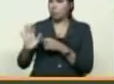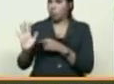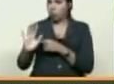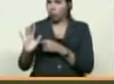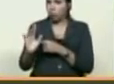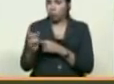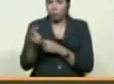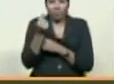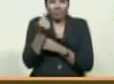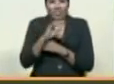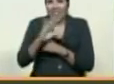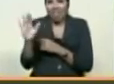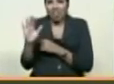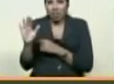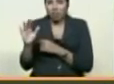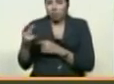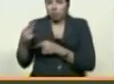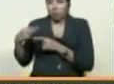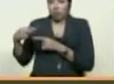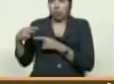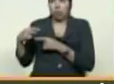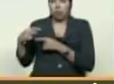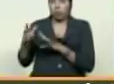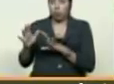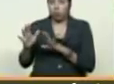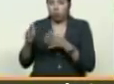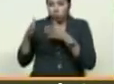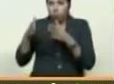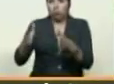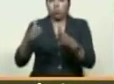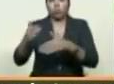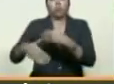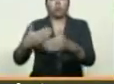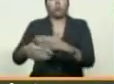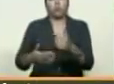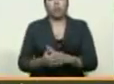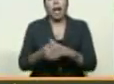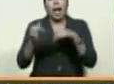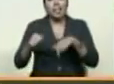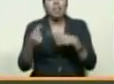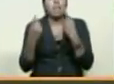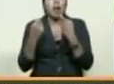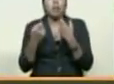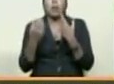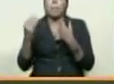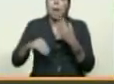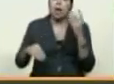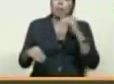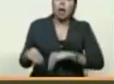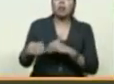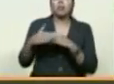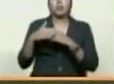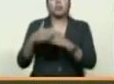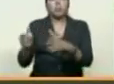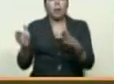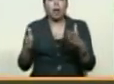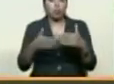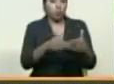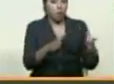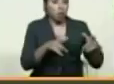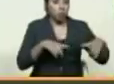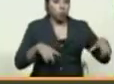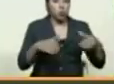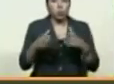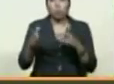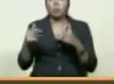ni un milímetro. Aquí lo que queda es seguir abriendo espacios en la consolidación del